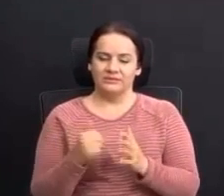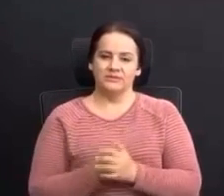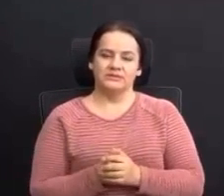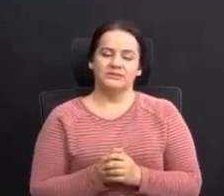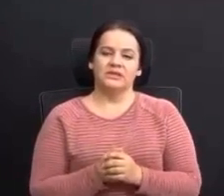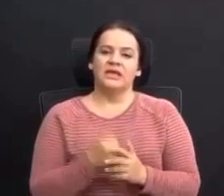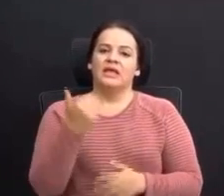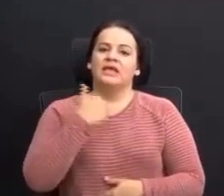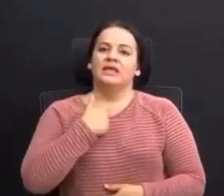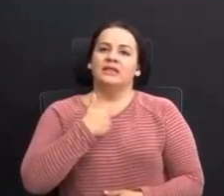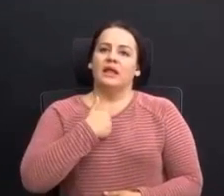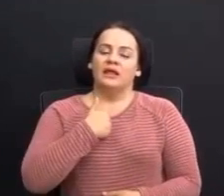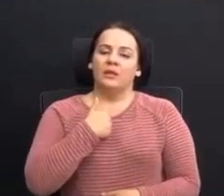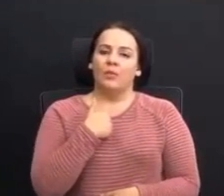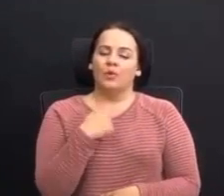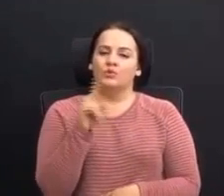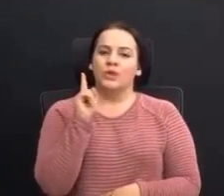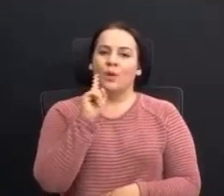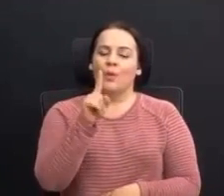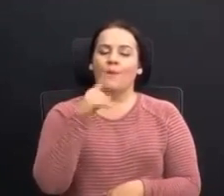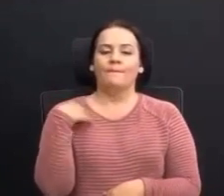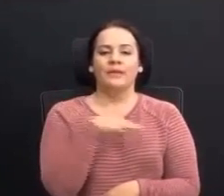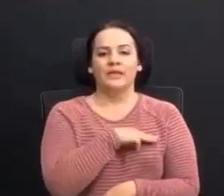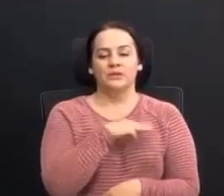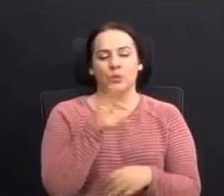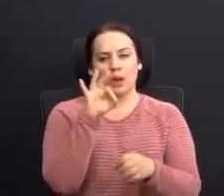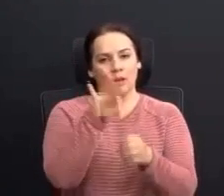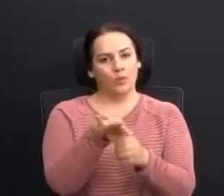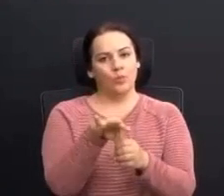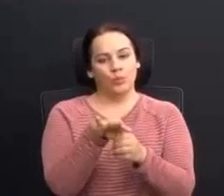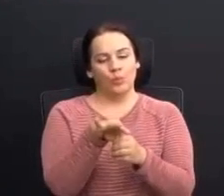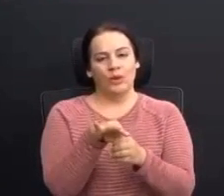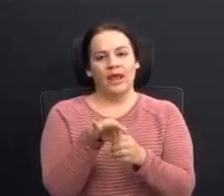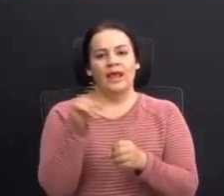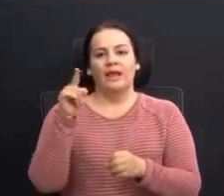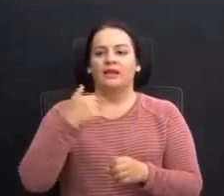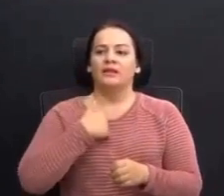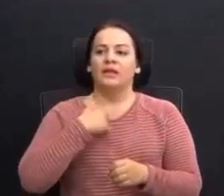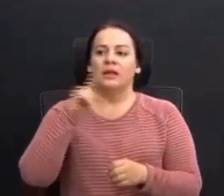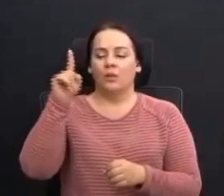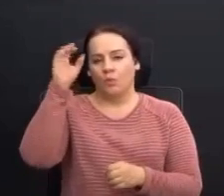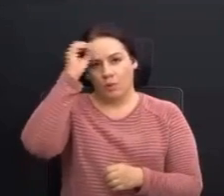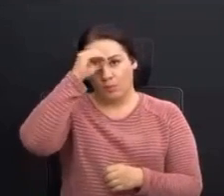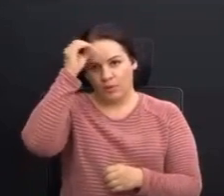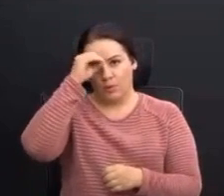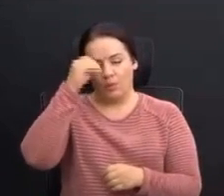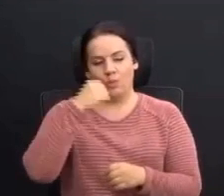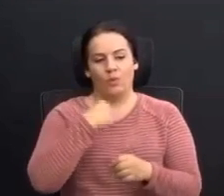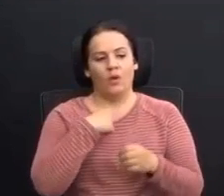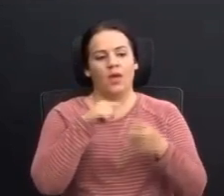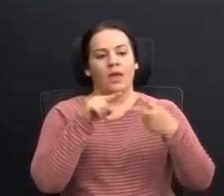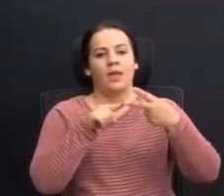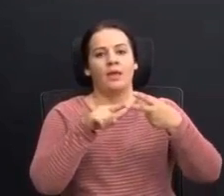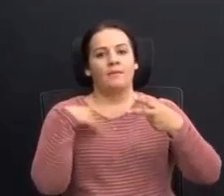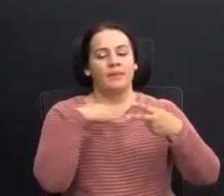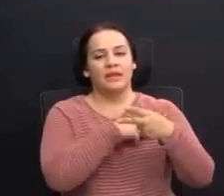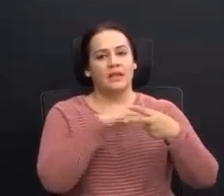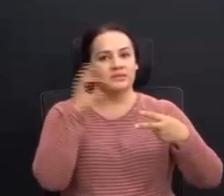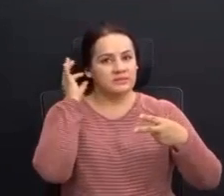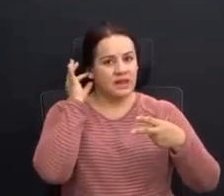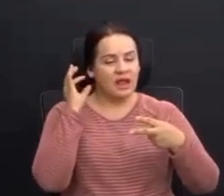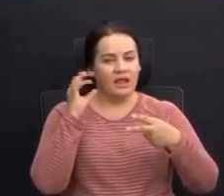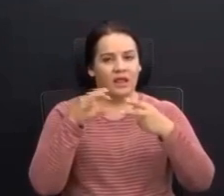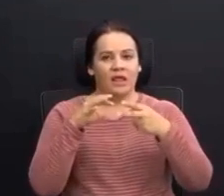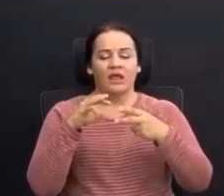Tenemos a un ministro de Agricultura que tiene una posición, tenemos a una ministra de Comercio Exterior que tiene otra